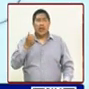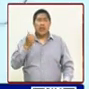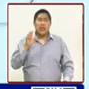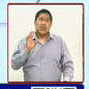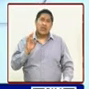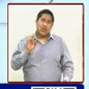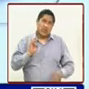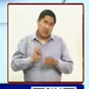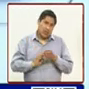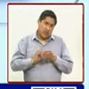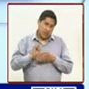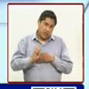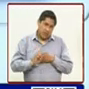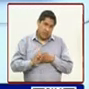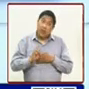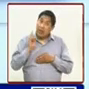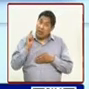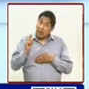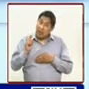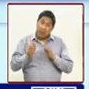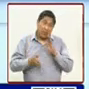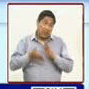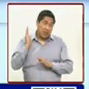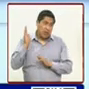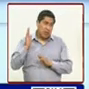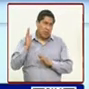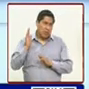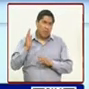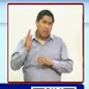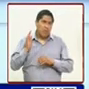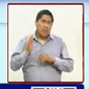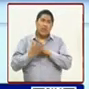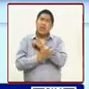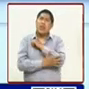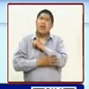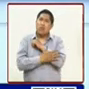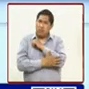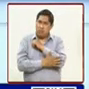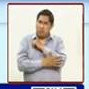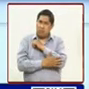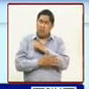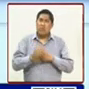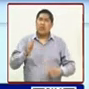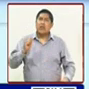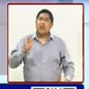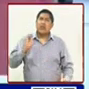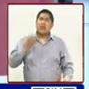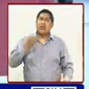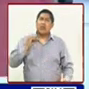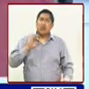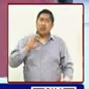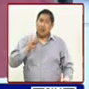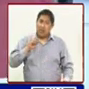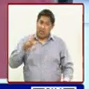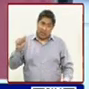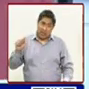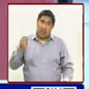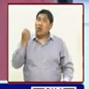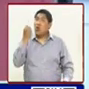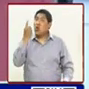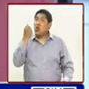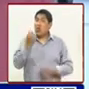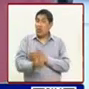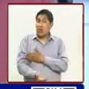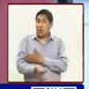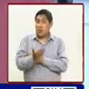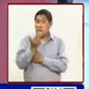de enero. Ese día había salido de su hogar ubicado en el municipio de Achocaya, aproximadamente a las 11 de la mañana, y desde entonces no